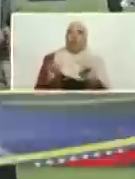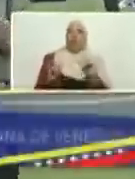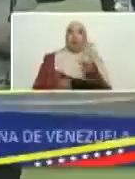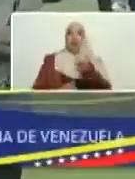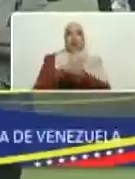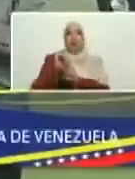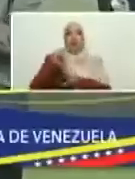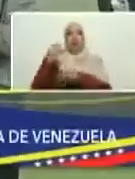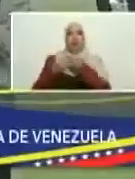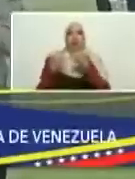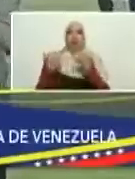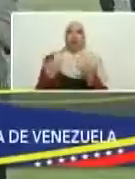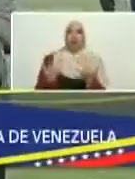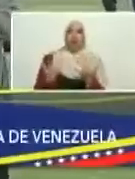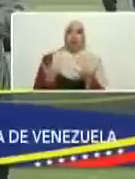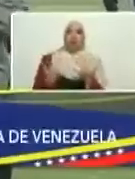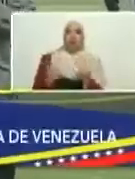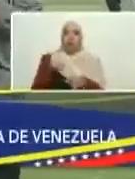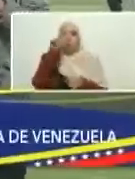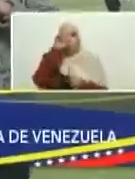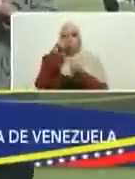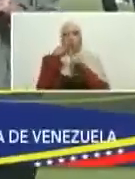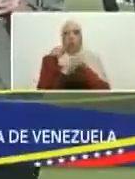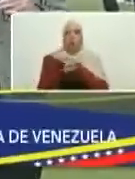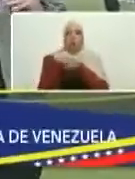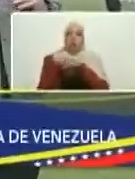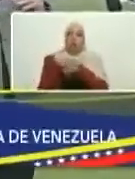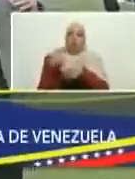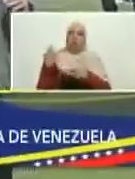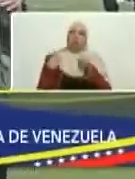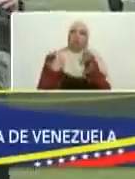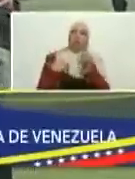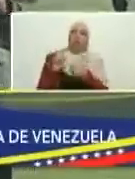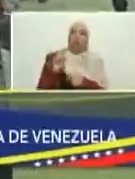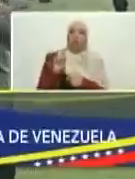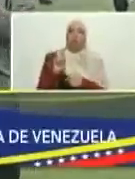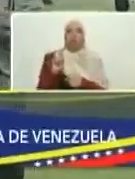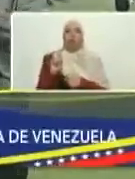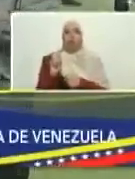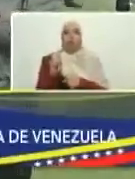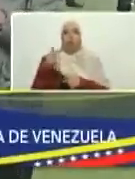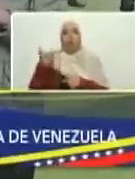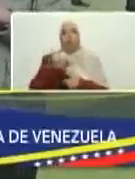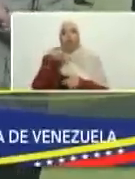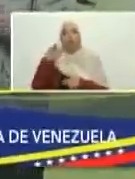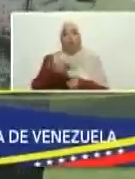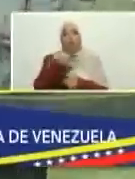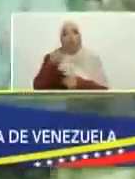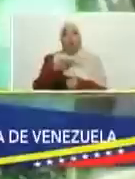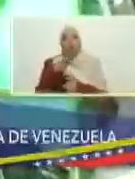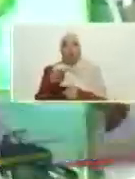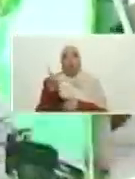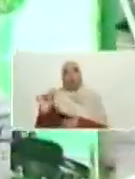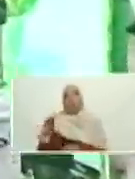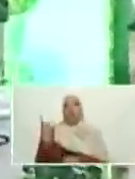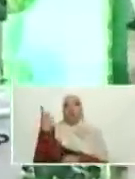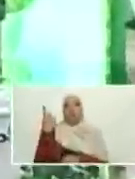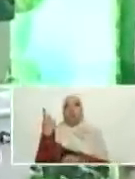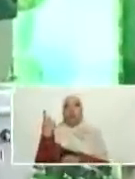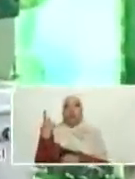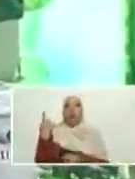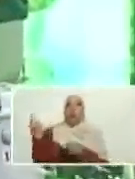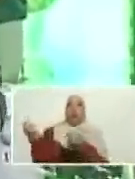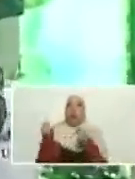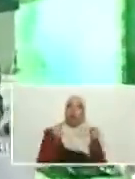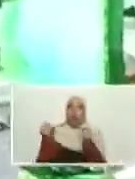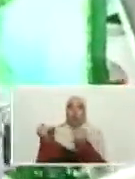al 15%. Cuando ve el stand del Ministerio de Economía, Finanzas y Comercio Exterior, ve políticas articuladas. Primero, en materia de